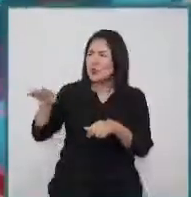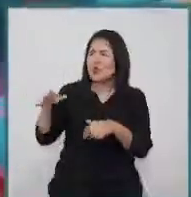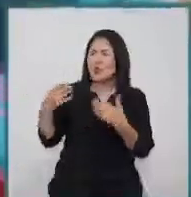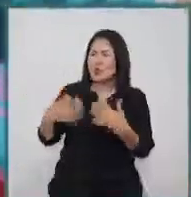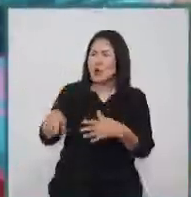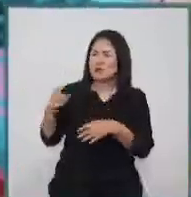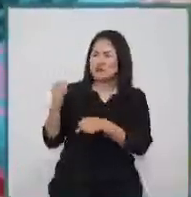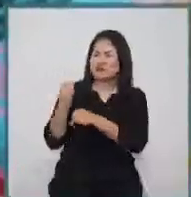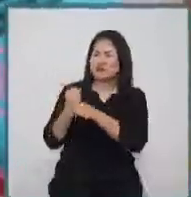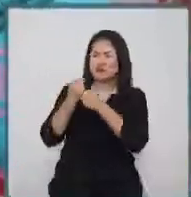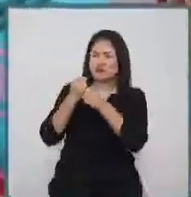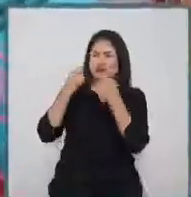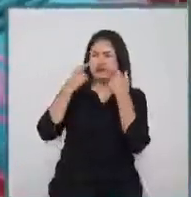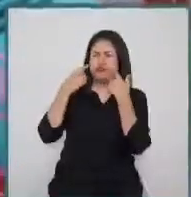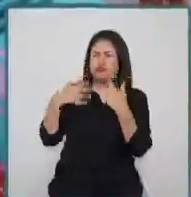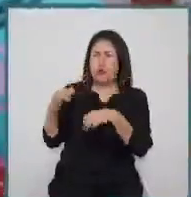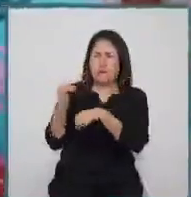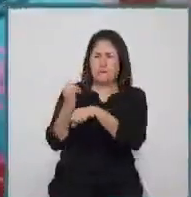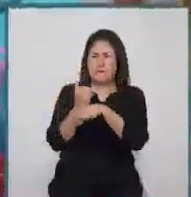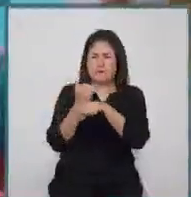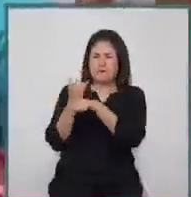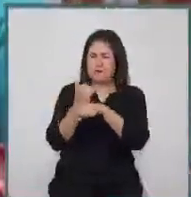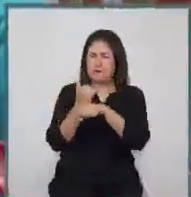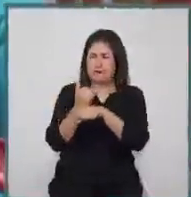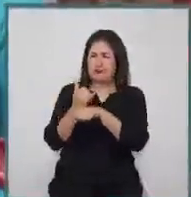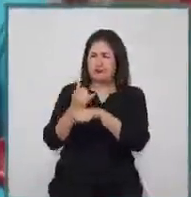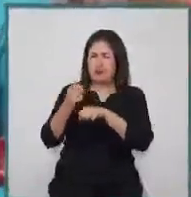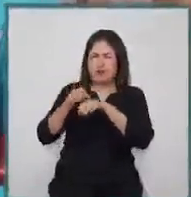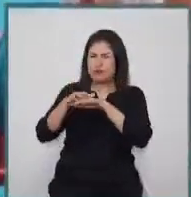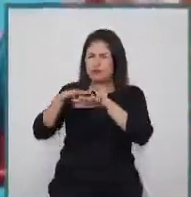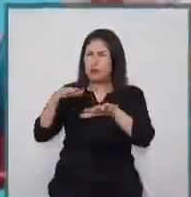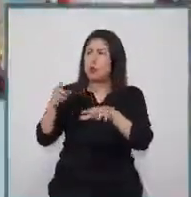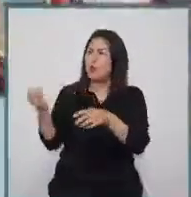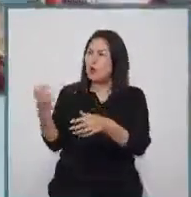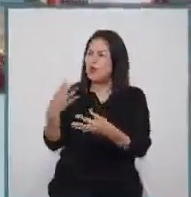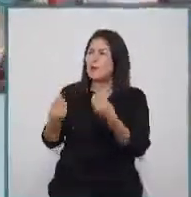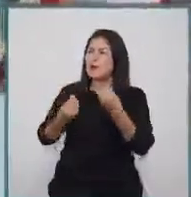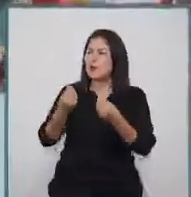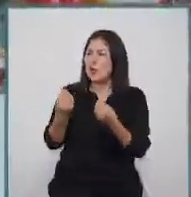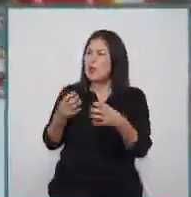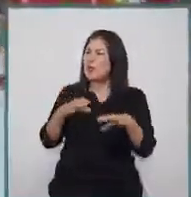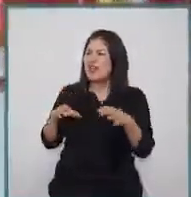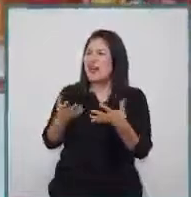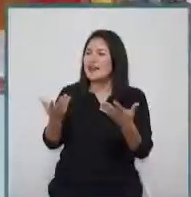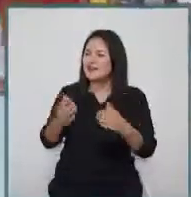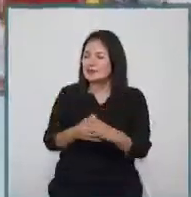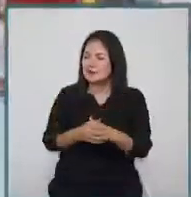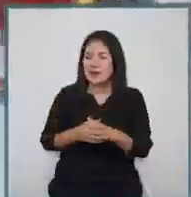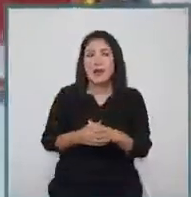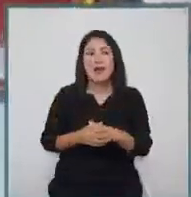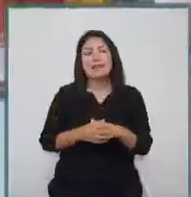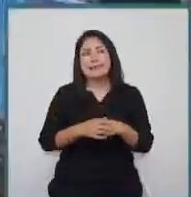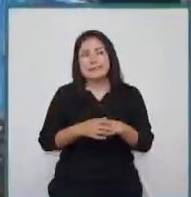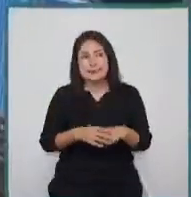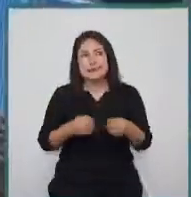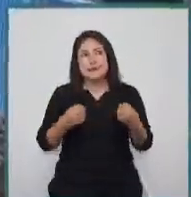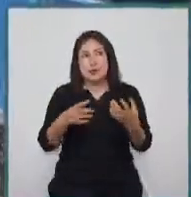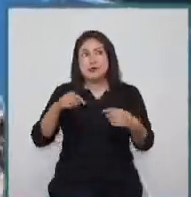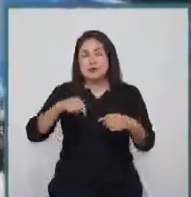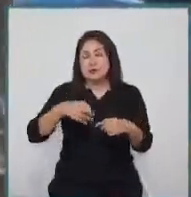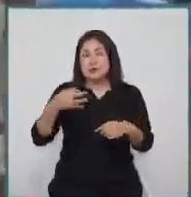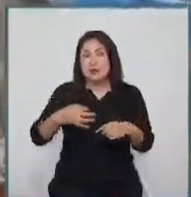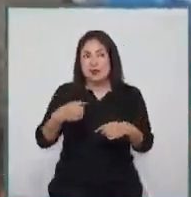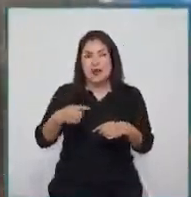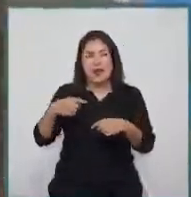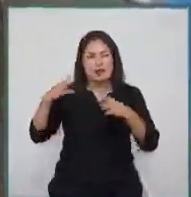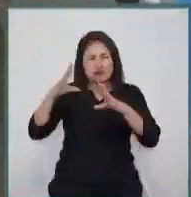Y ustedes, chicos, han hecho una gran transmisión con gran despliegue. Cuénteme un poquito sobre las vivencias de estos días. Bueno, hemos